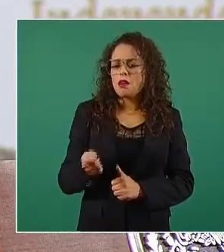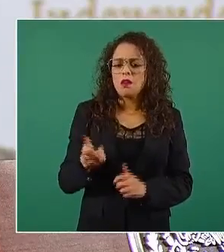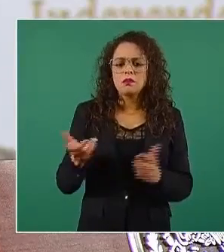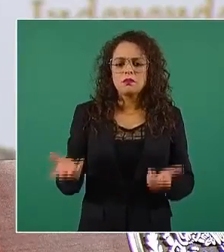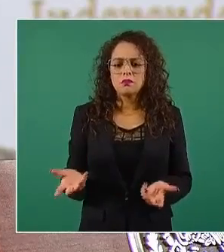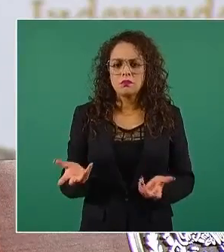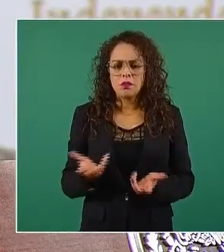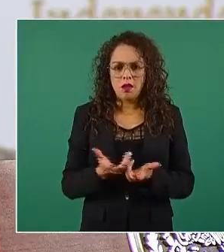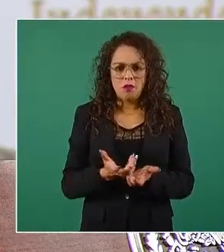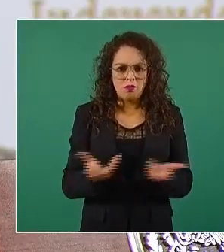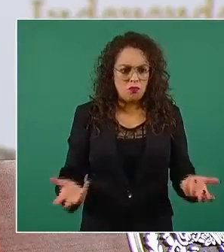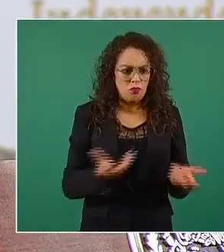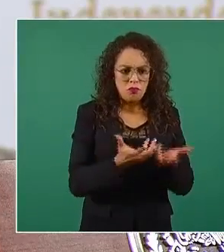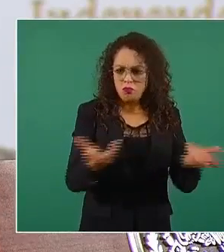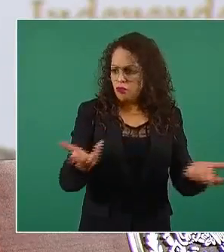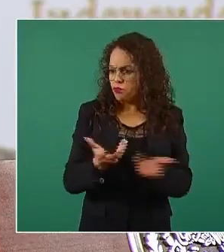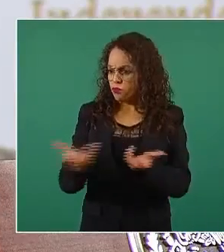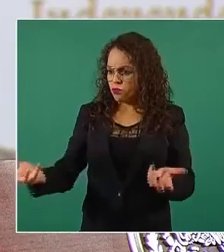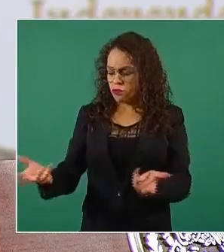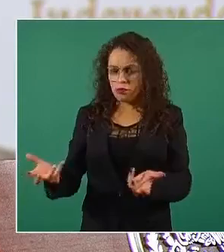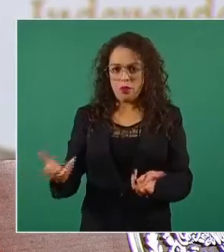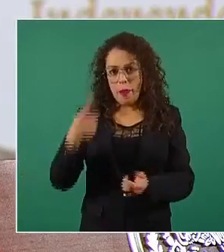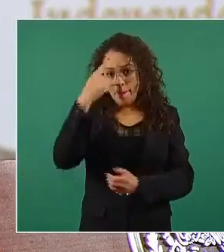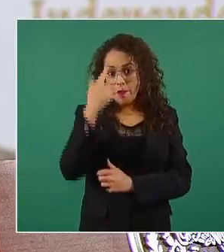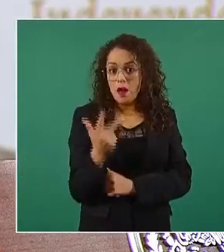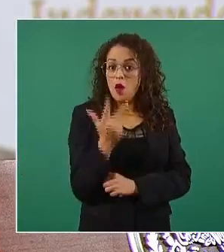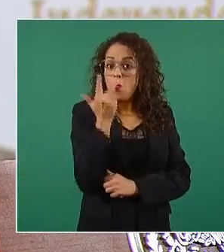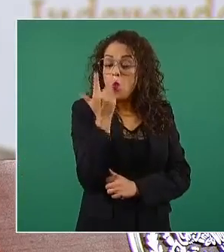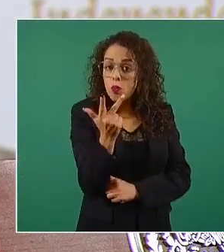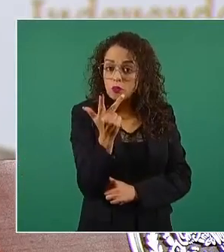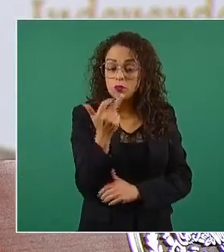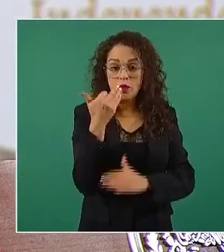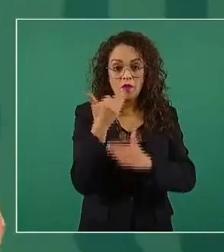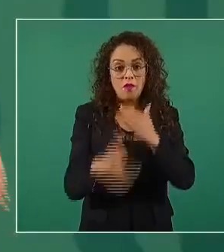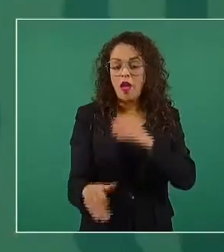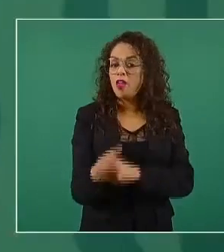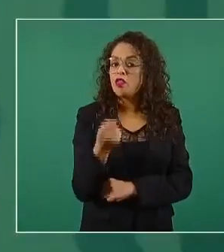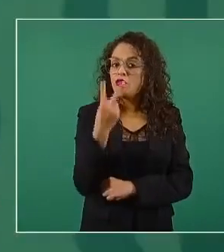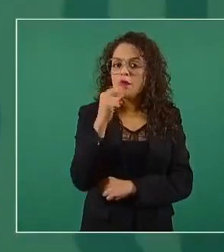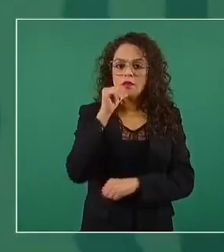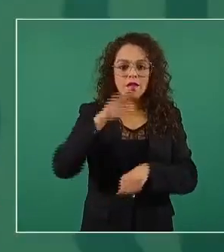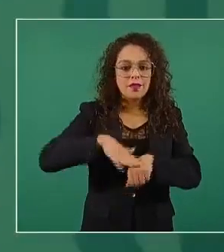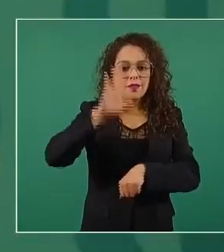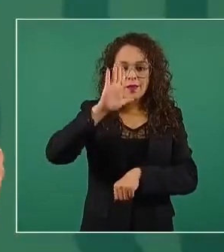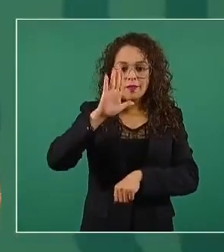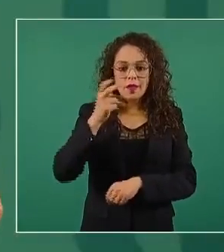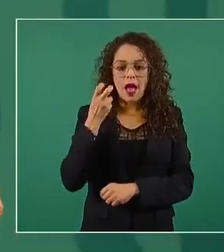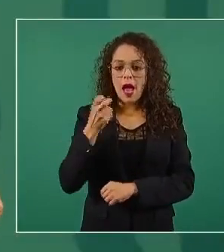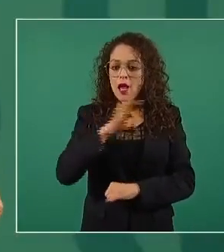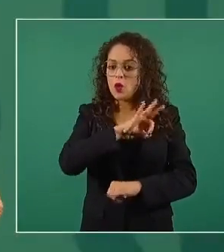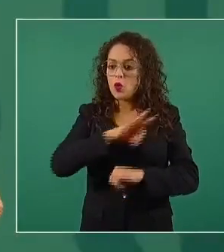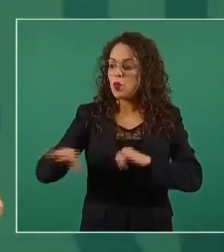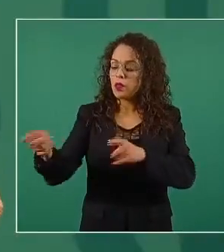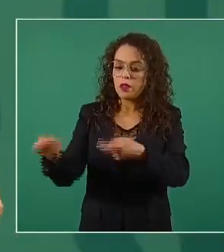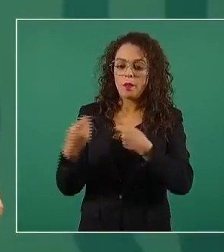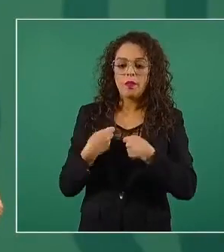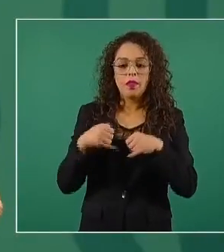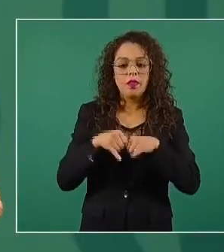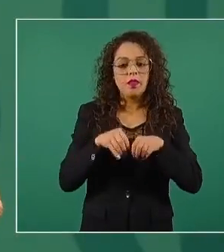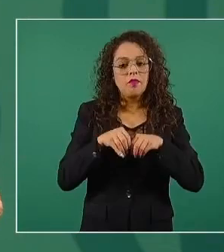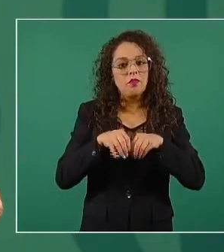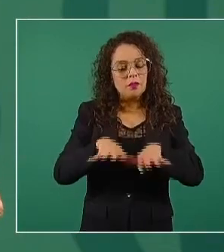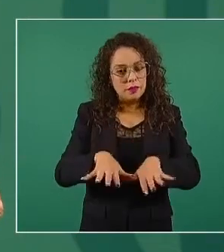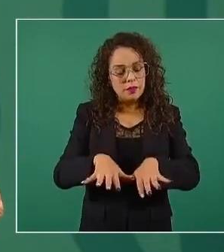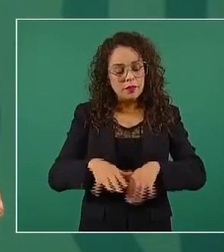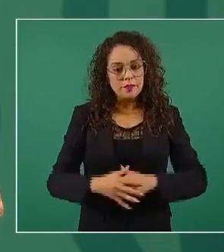para 8. Solo faltan 2. Ese es el informe último.